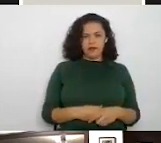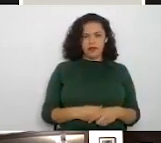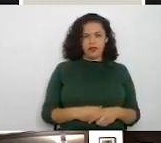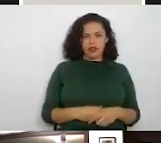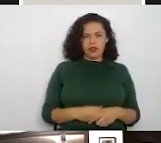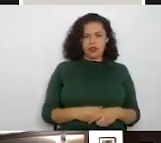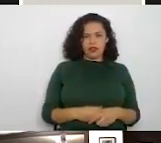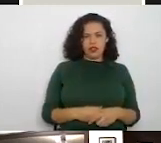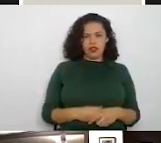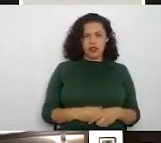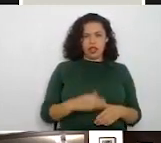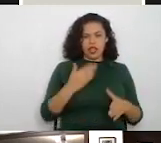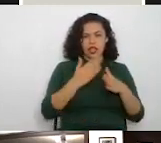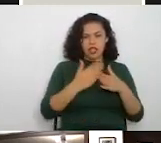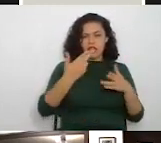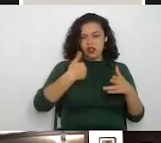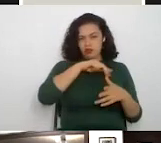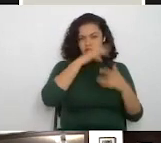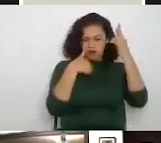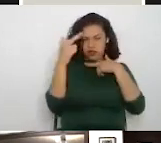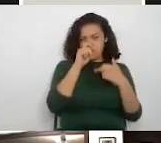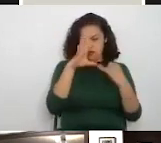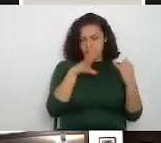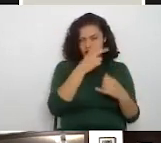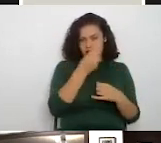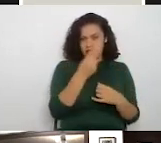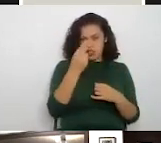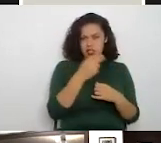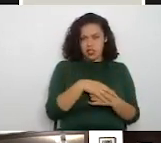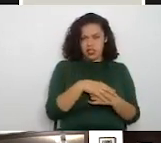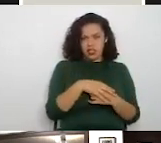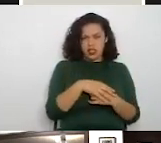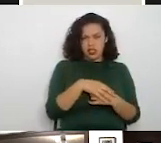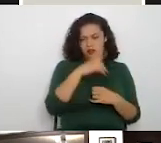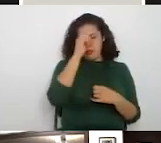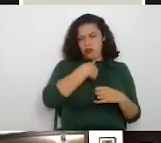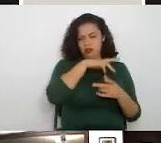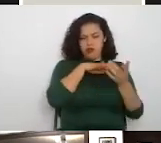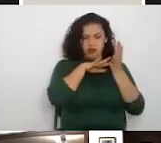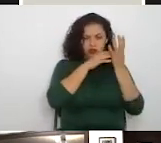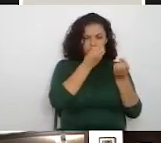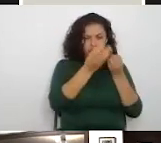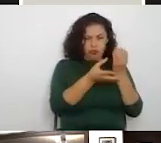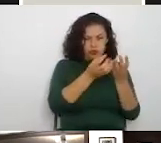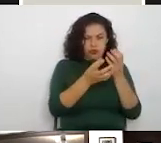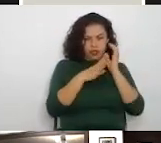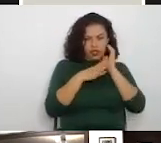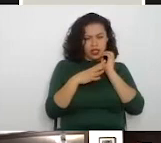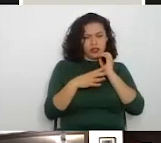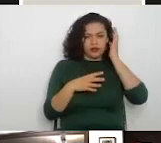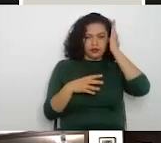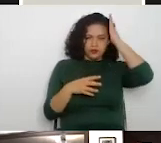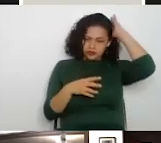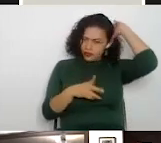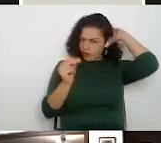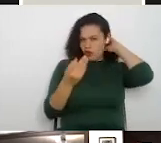revisión del mismo o la actualización. Al hacer la revisión, podemos decir, pues no, sigue todo